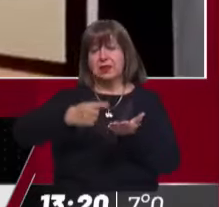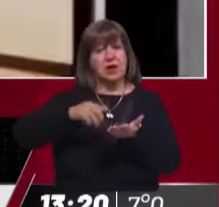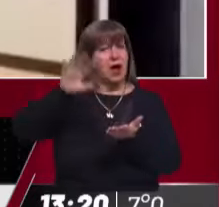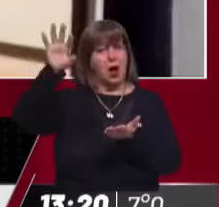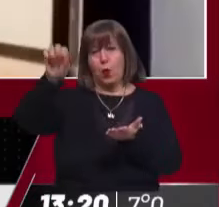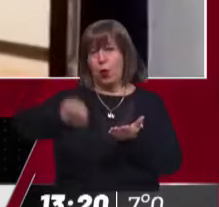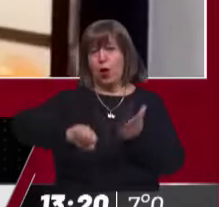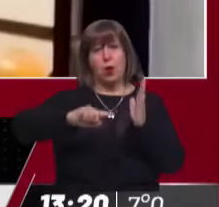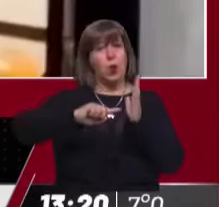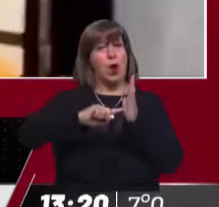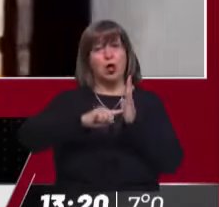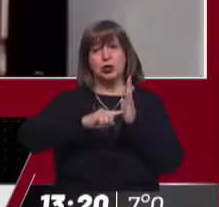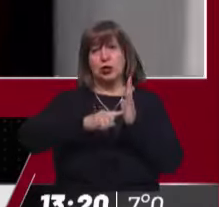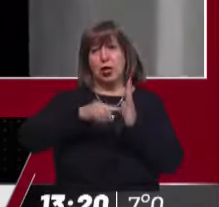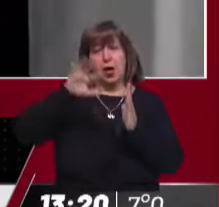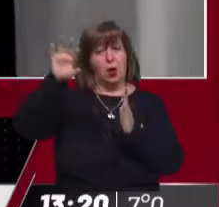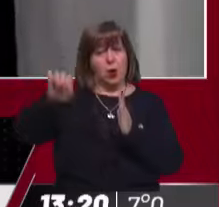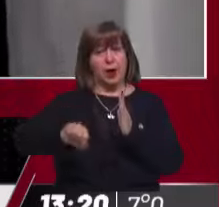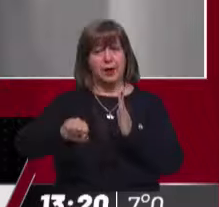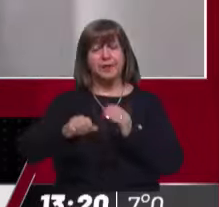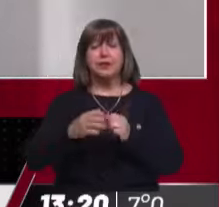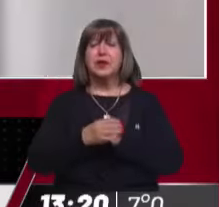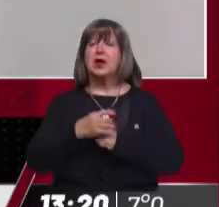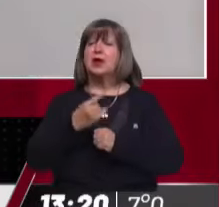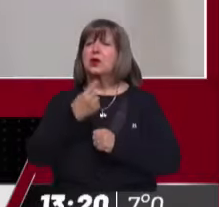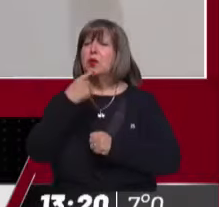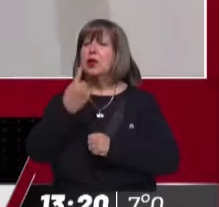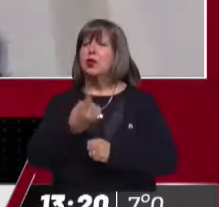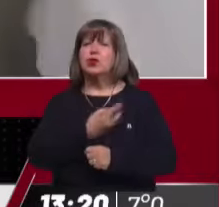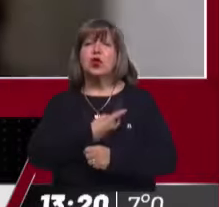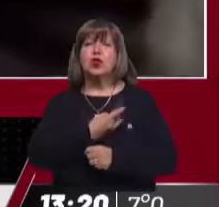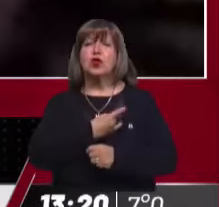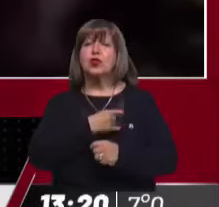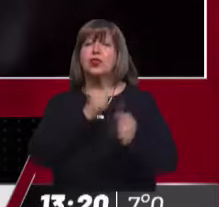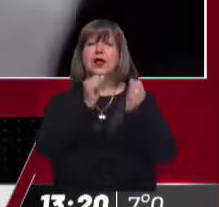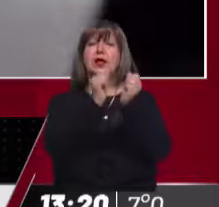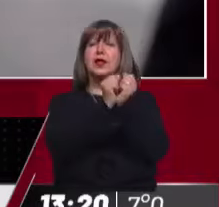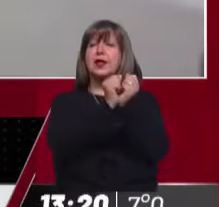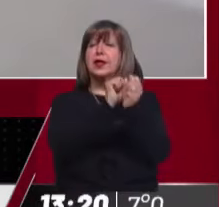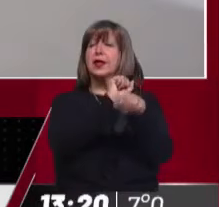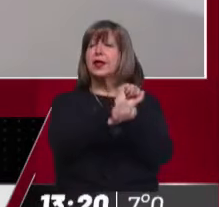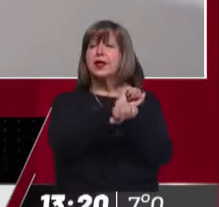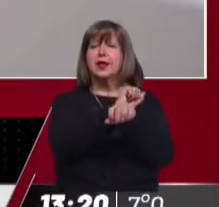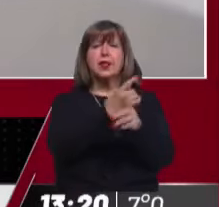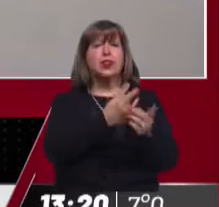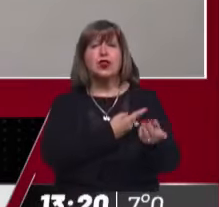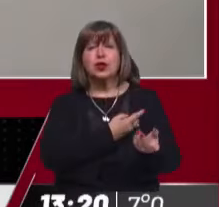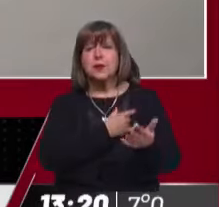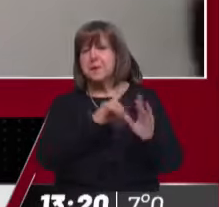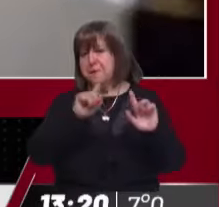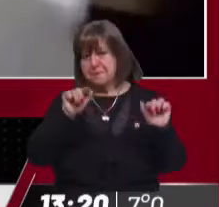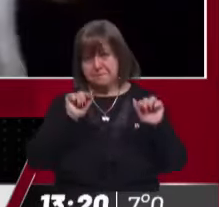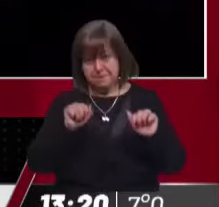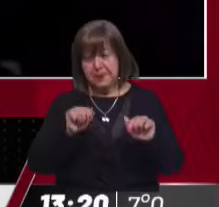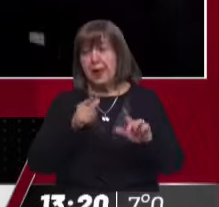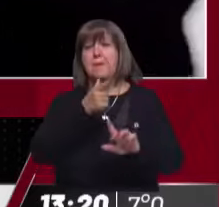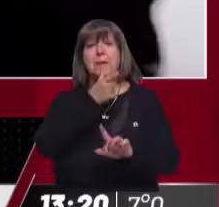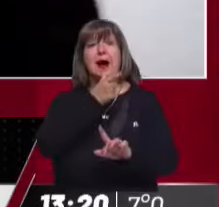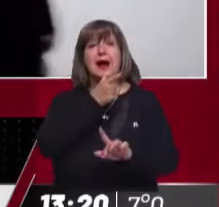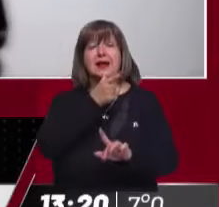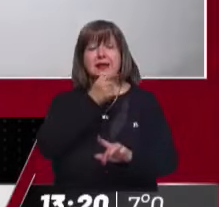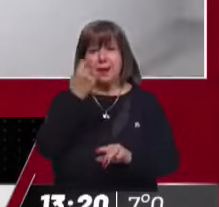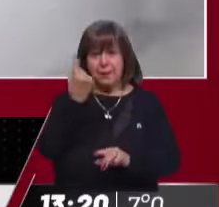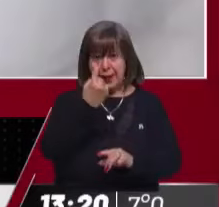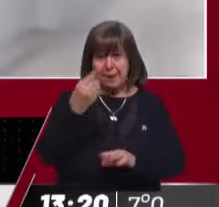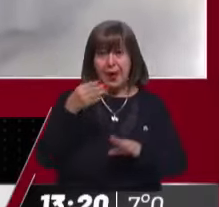este tipo de delitos. ¿Y dónde quedan alojados? Eso lo va a, en principio irán a Estrada, pero luego va a ser una decisión